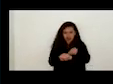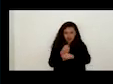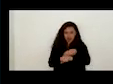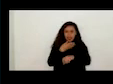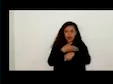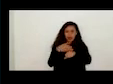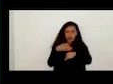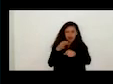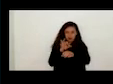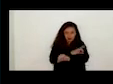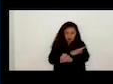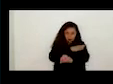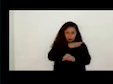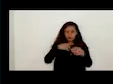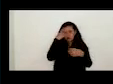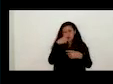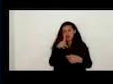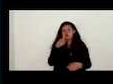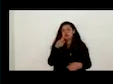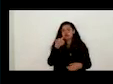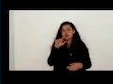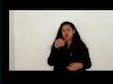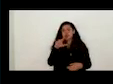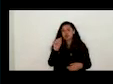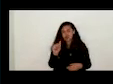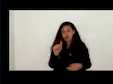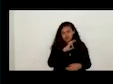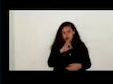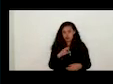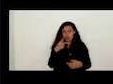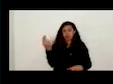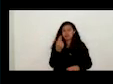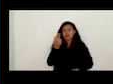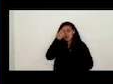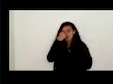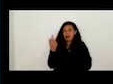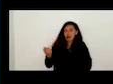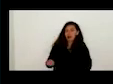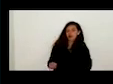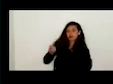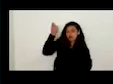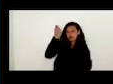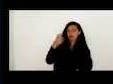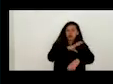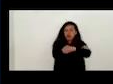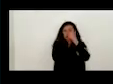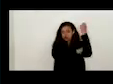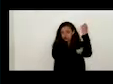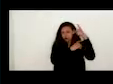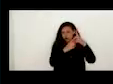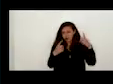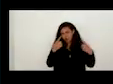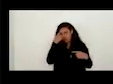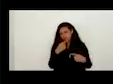proteína. Son necesarias, como dice aquí, para el crecimiento y desarrollo de los músculos y para la defensa de